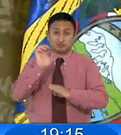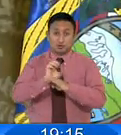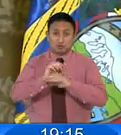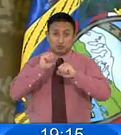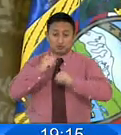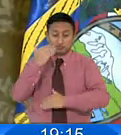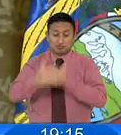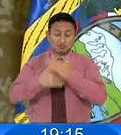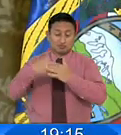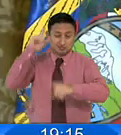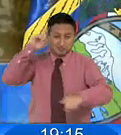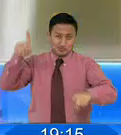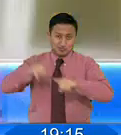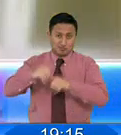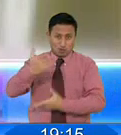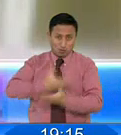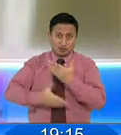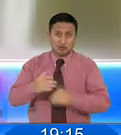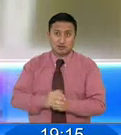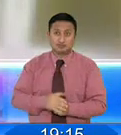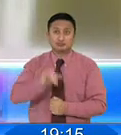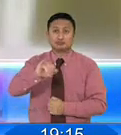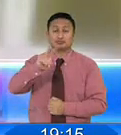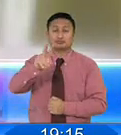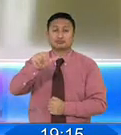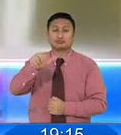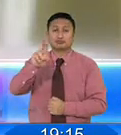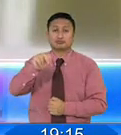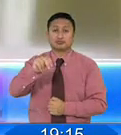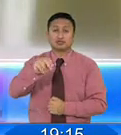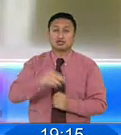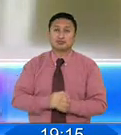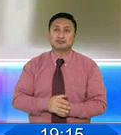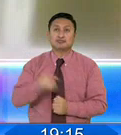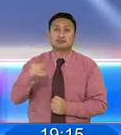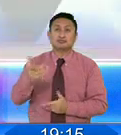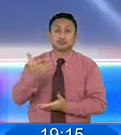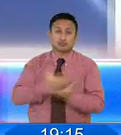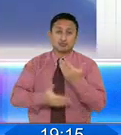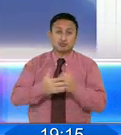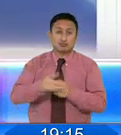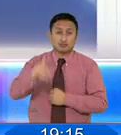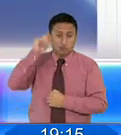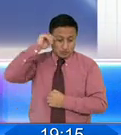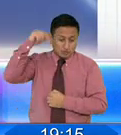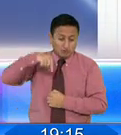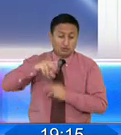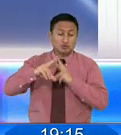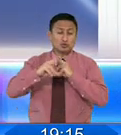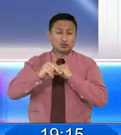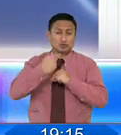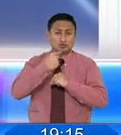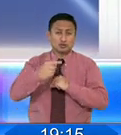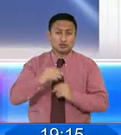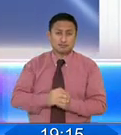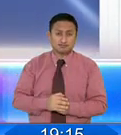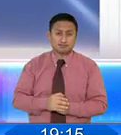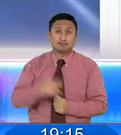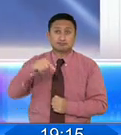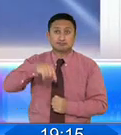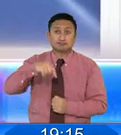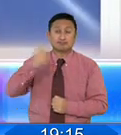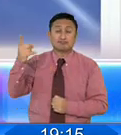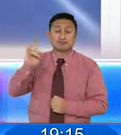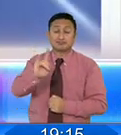acuerdo comercial. Iván Ontaneda, ministro de Producción y Comercio Exterior, recordó mediante su cuenta de Twitter que precisamente la nación